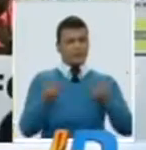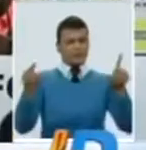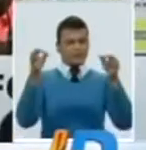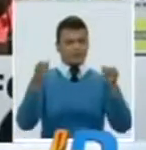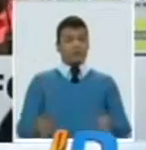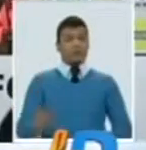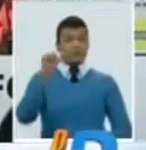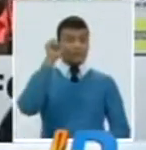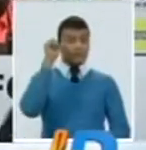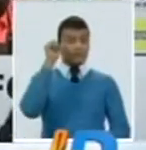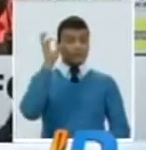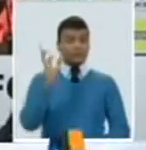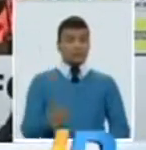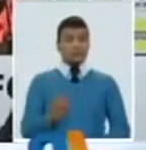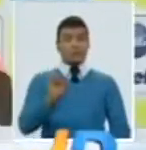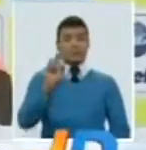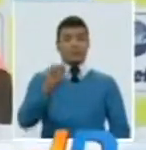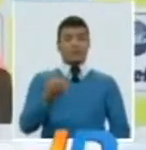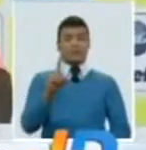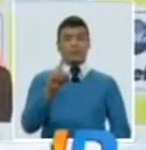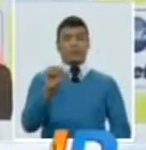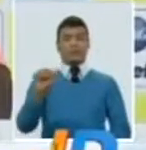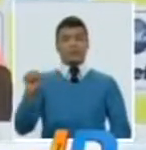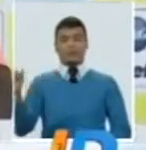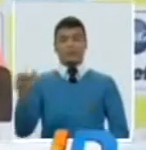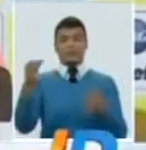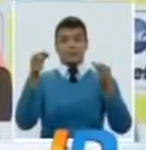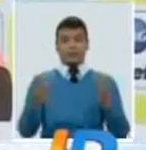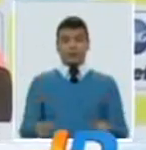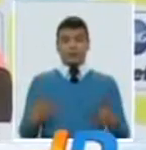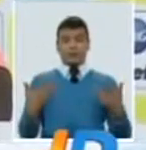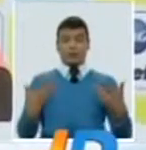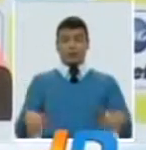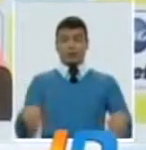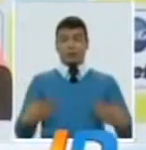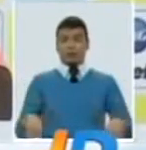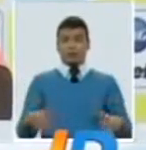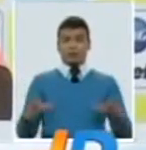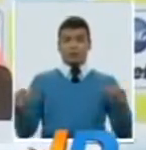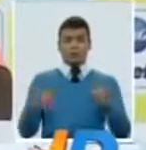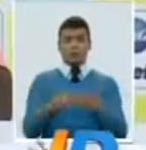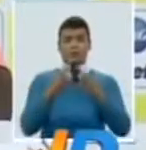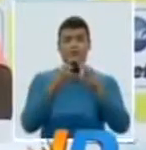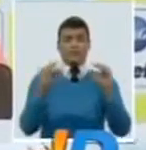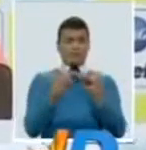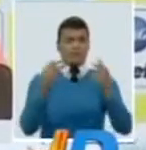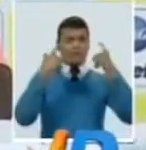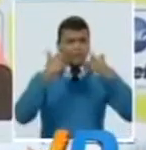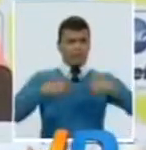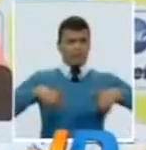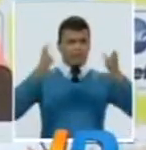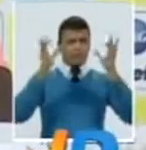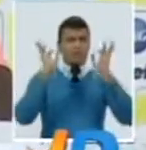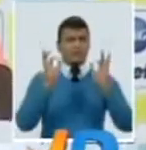asiáticos. Honda es un jugador, pienso que es referente de Japón, jugador